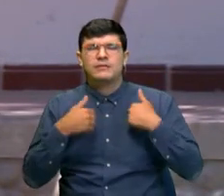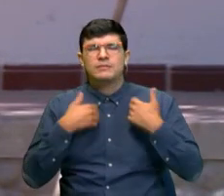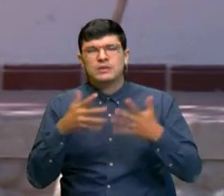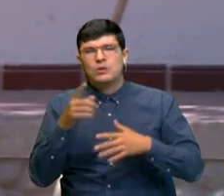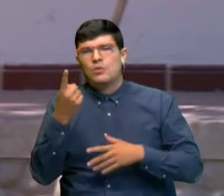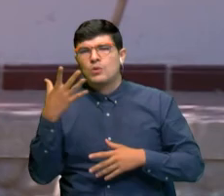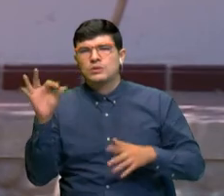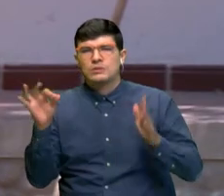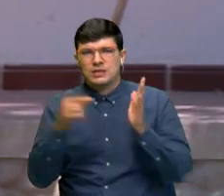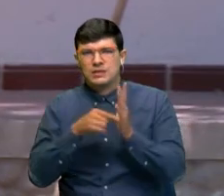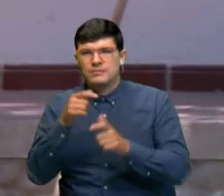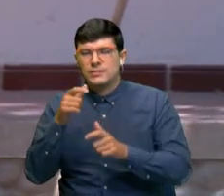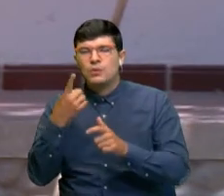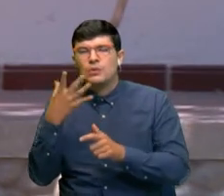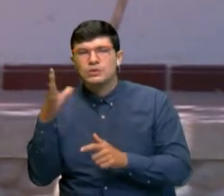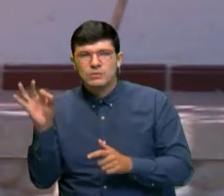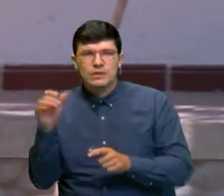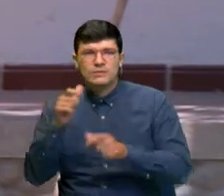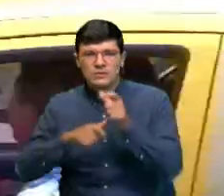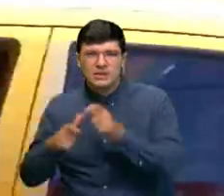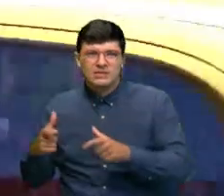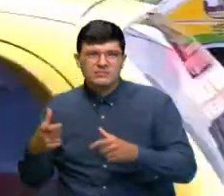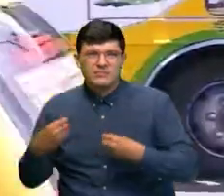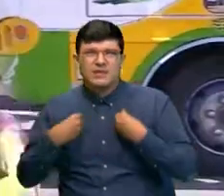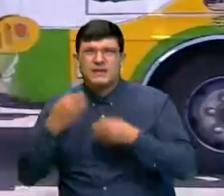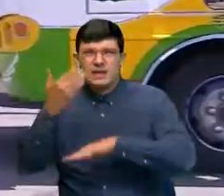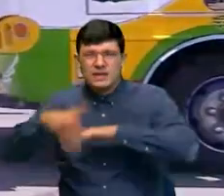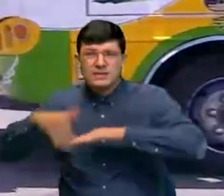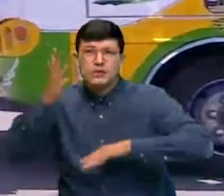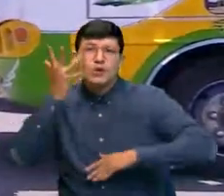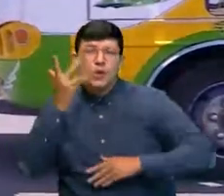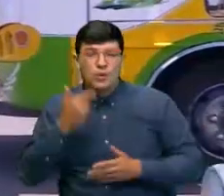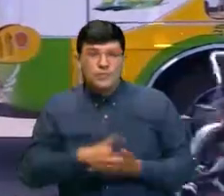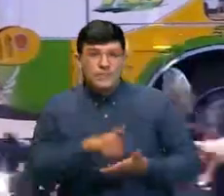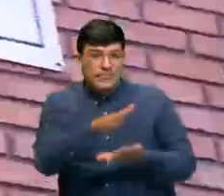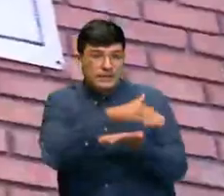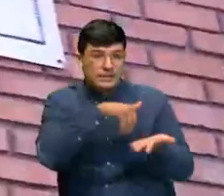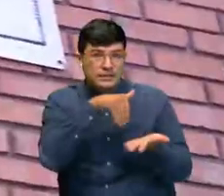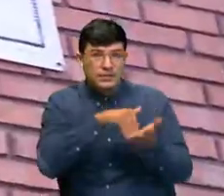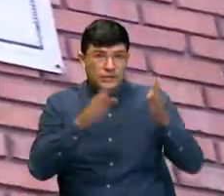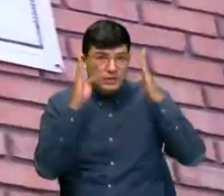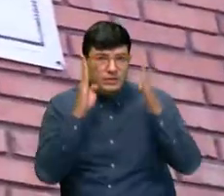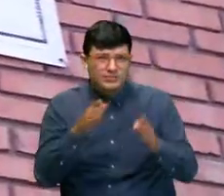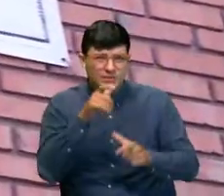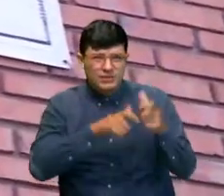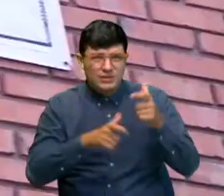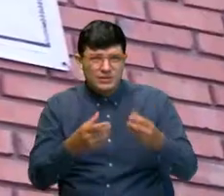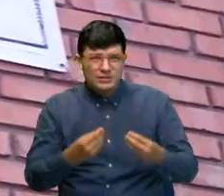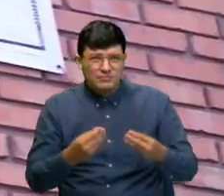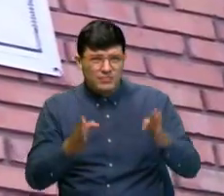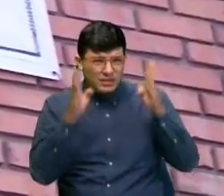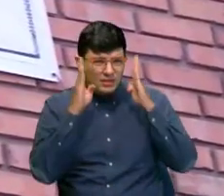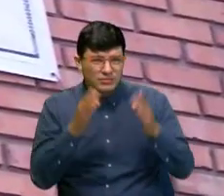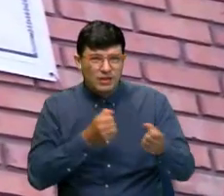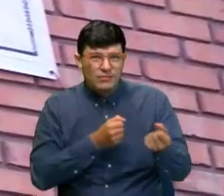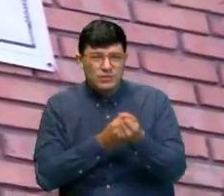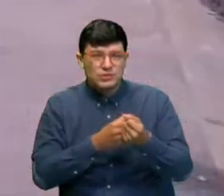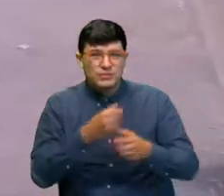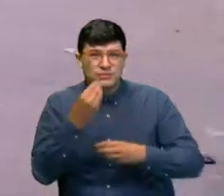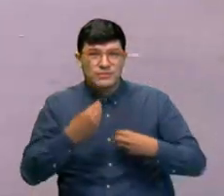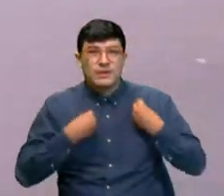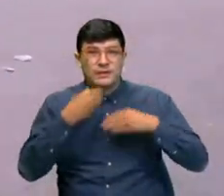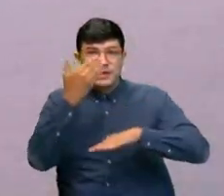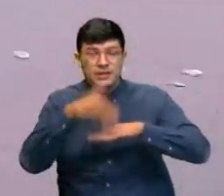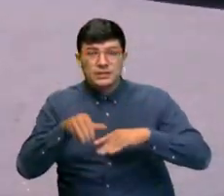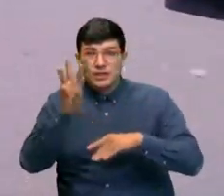habitantes de calle todos los días el centro de atención integral para habitantes de calle cuenta con una inversión de 800 millones de